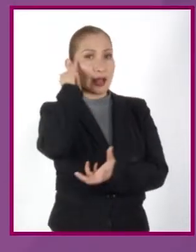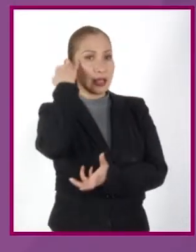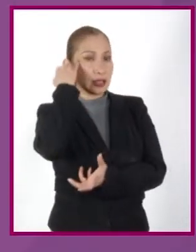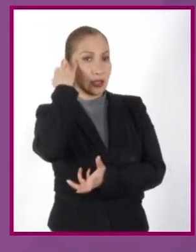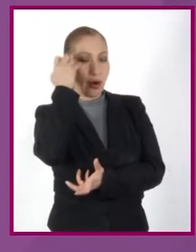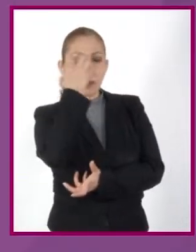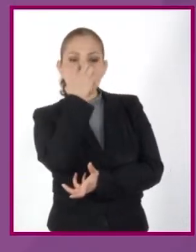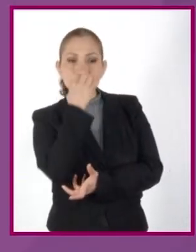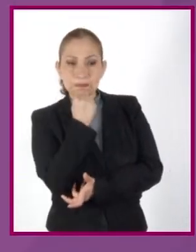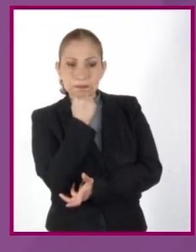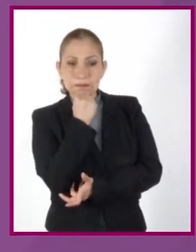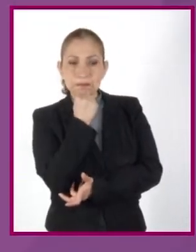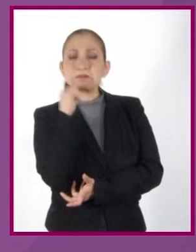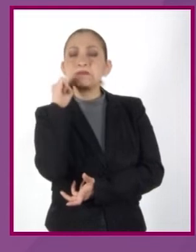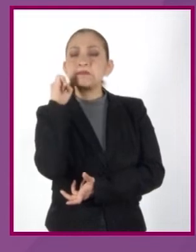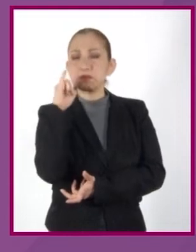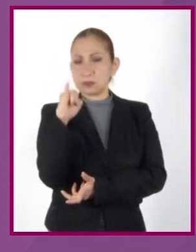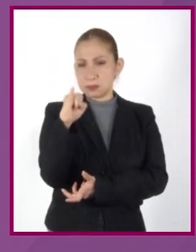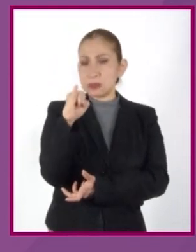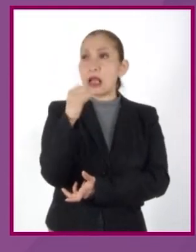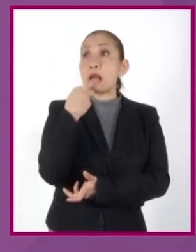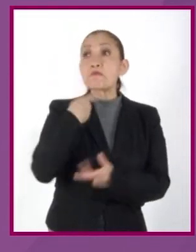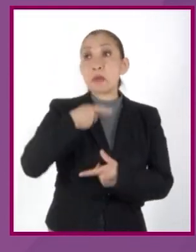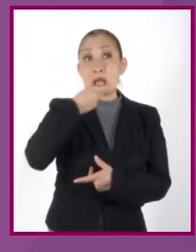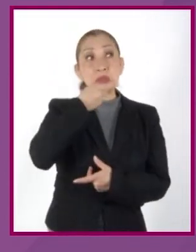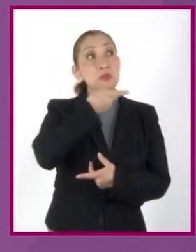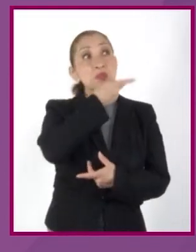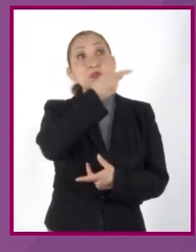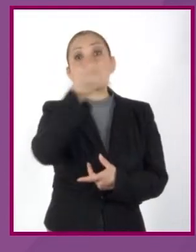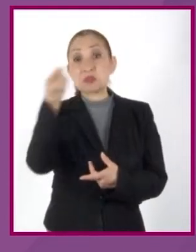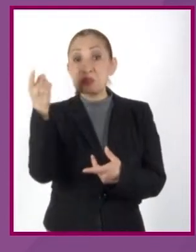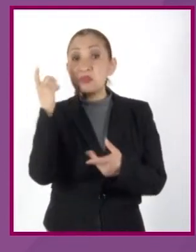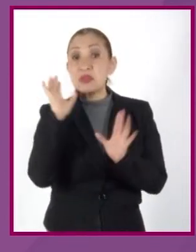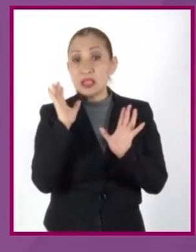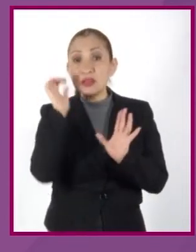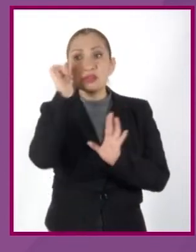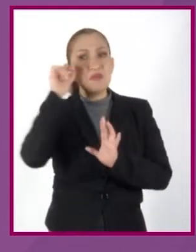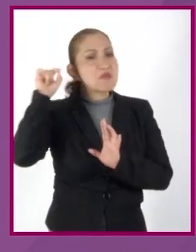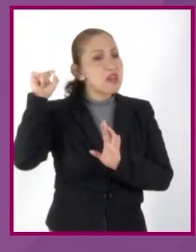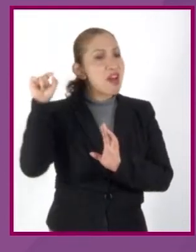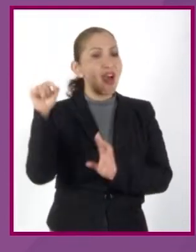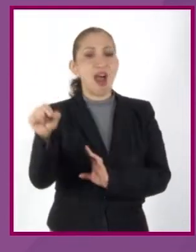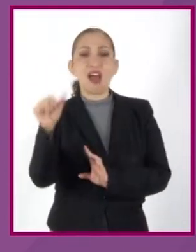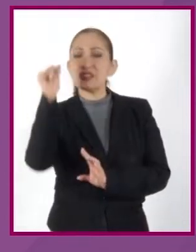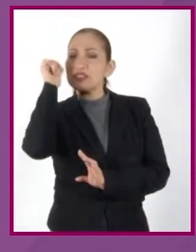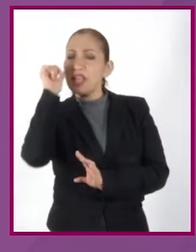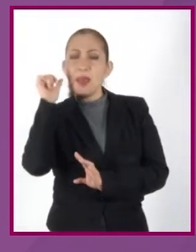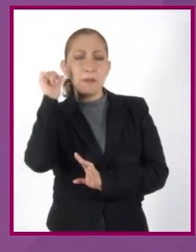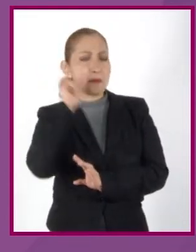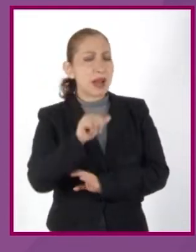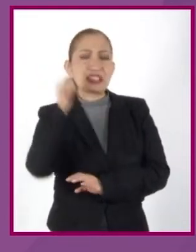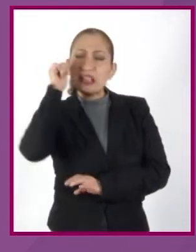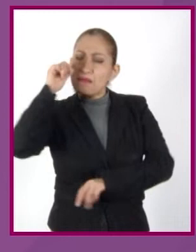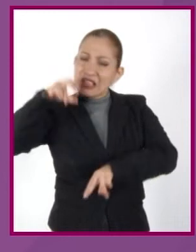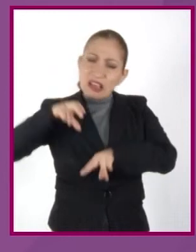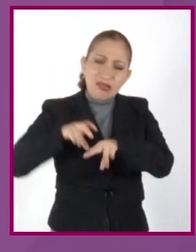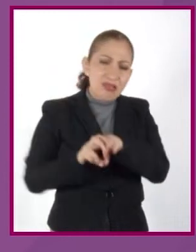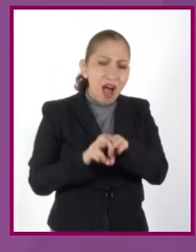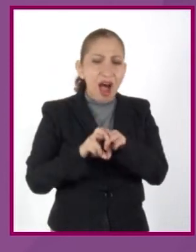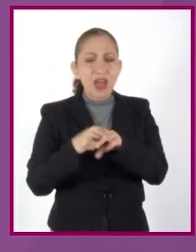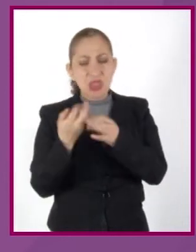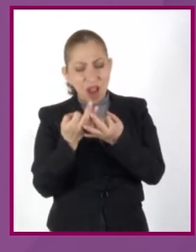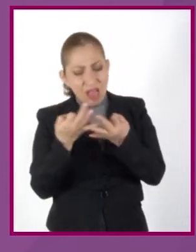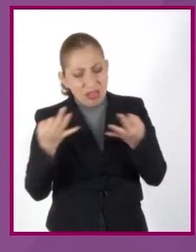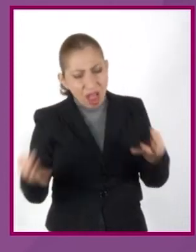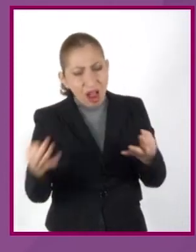Triste. Sí, la gente lo decía, siempre allí, siempre sentado sobre la